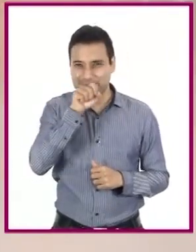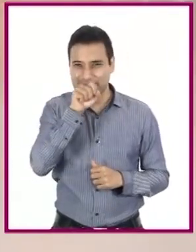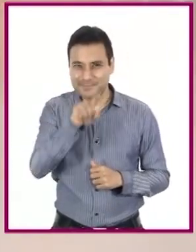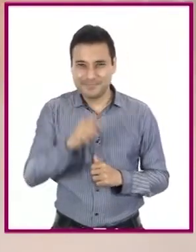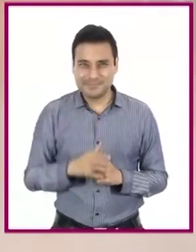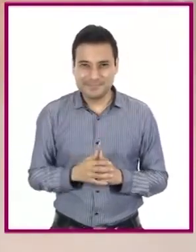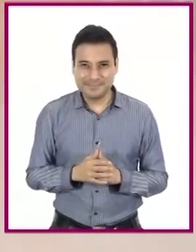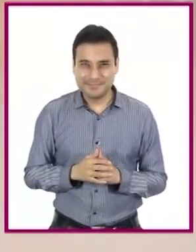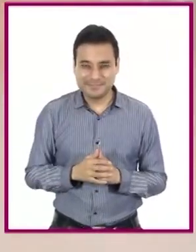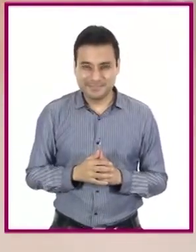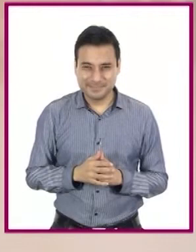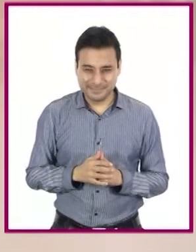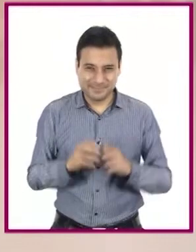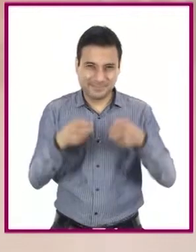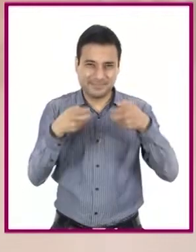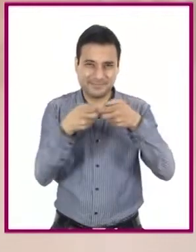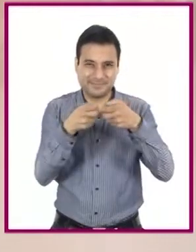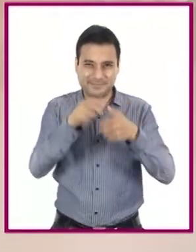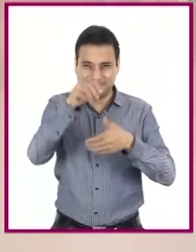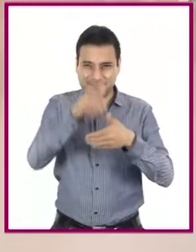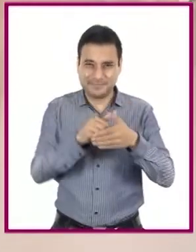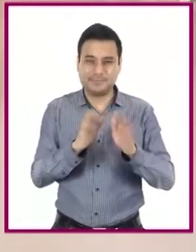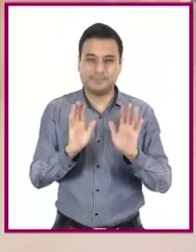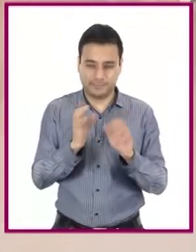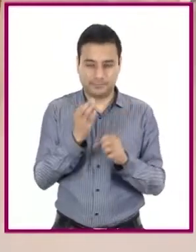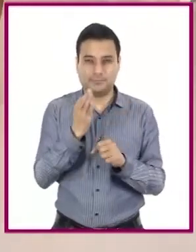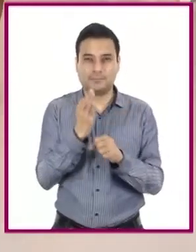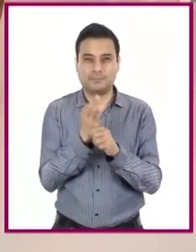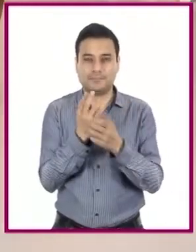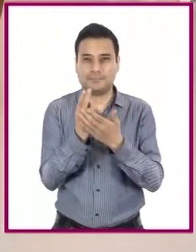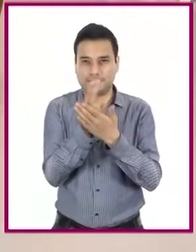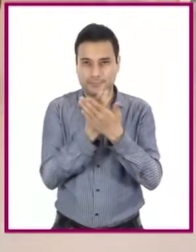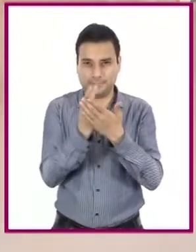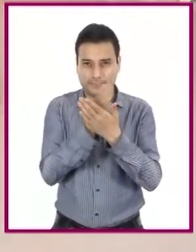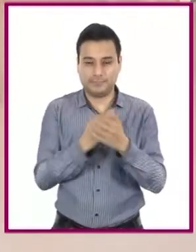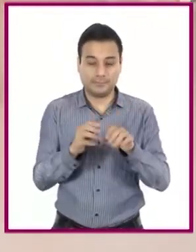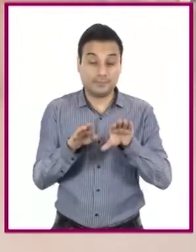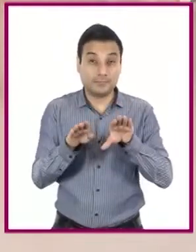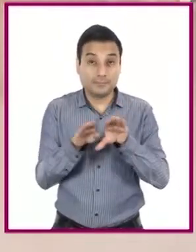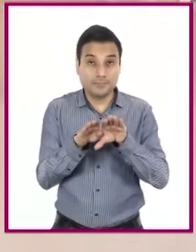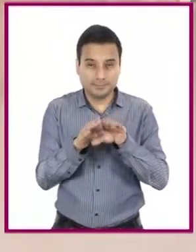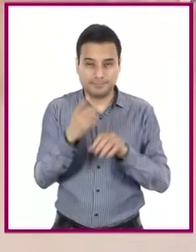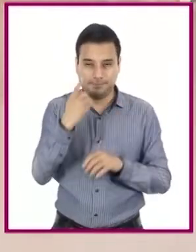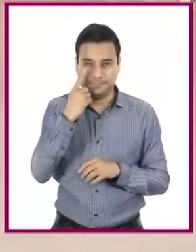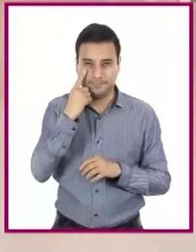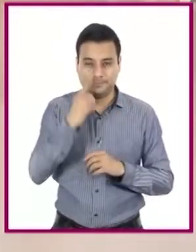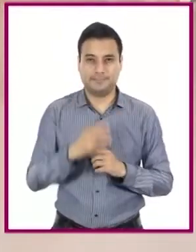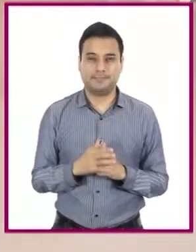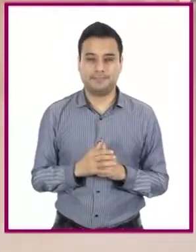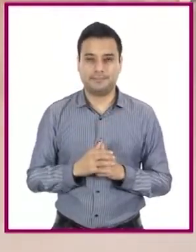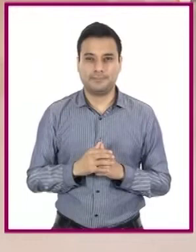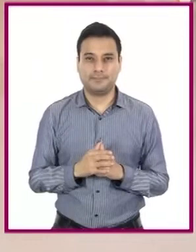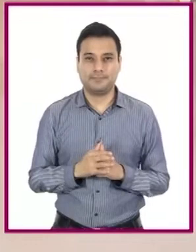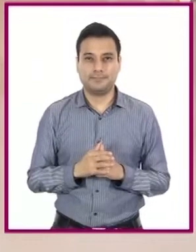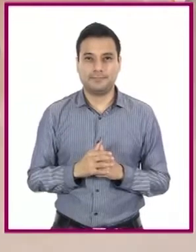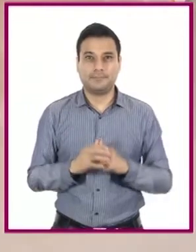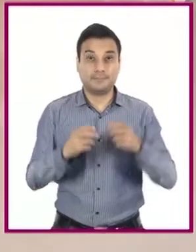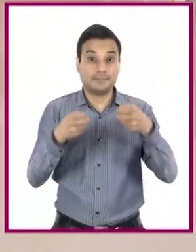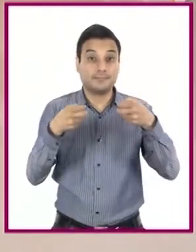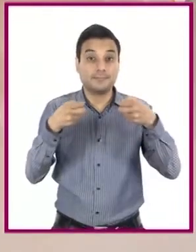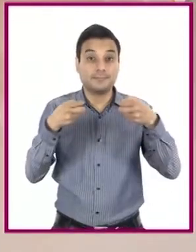y ahora dibujar a lo grande. ¿Qué te parece si utilizamos nuestro poder de la imaginación para que aparezca nuestro